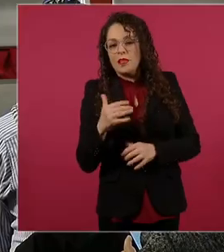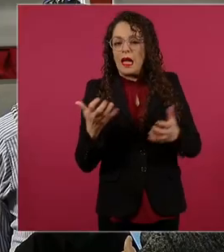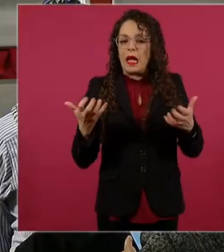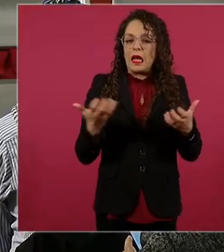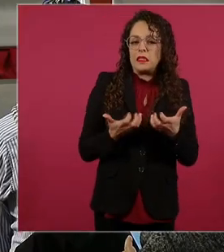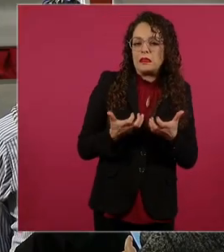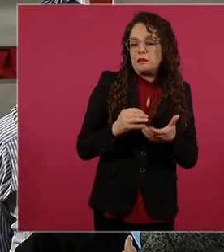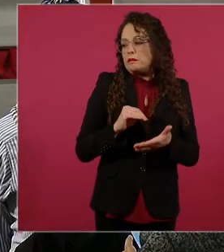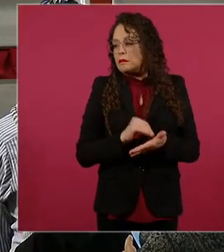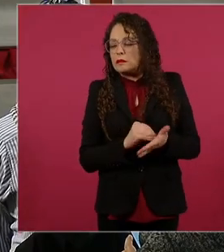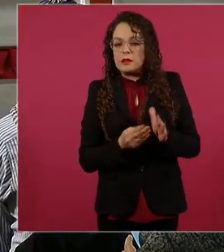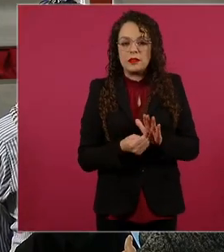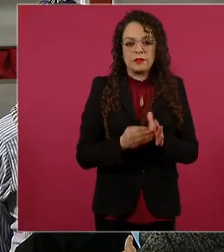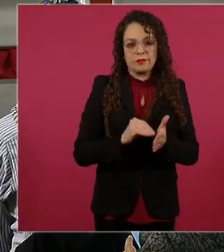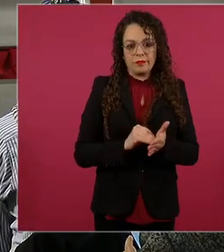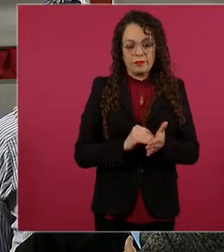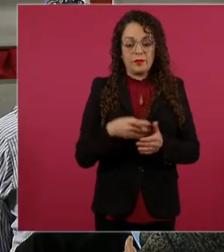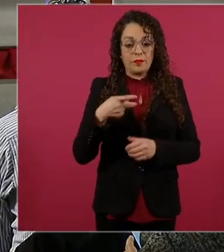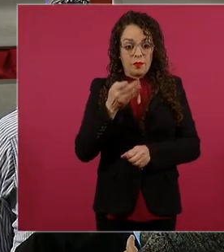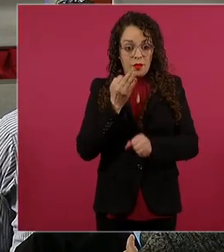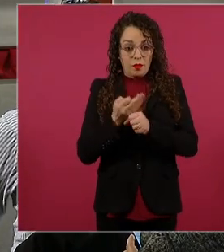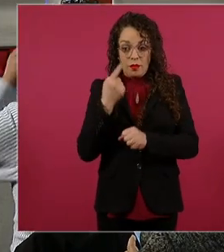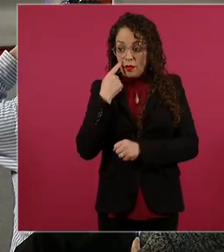distritos electorales